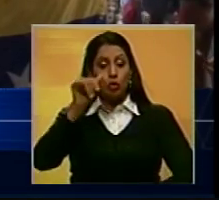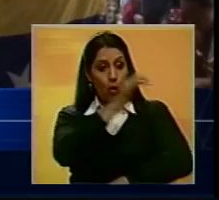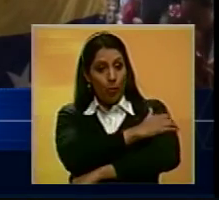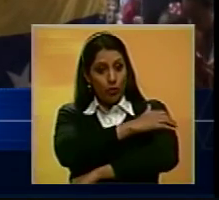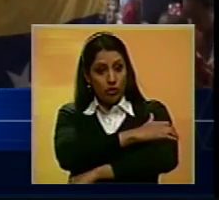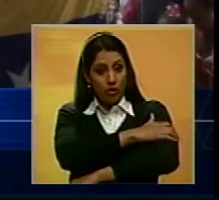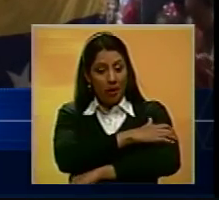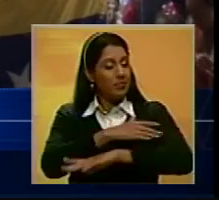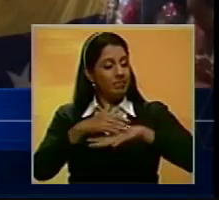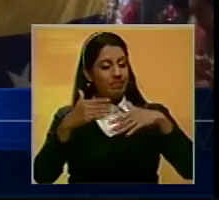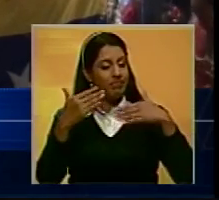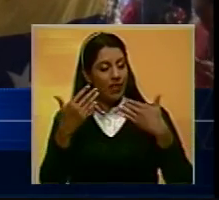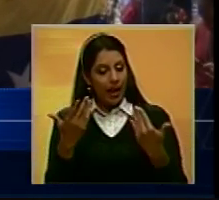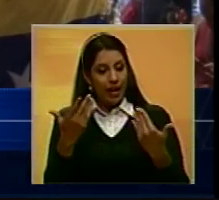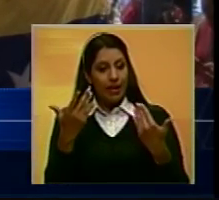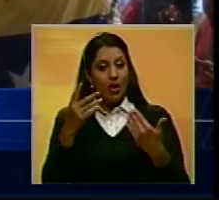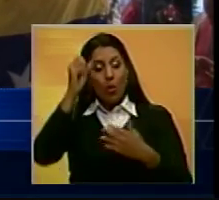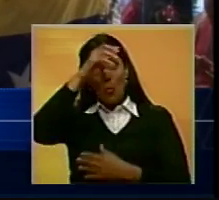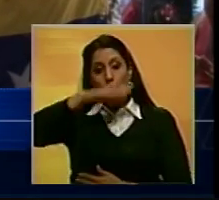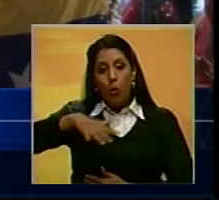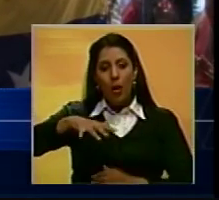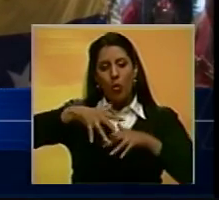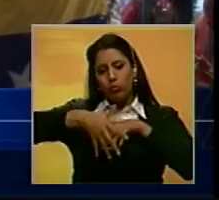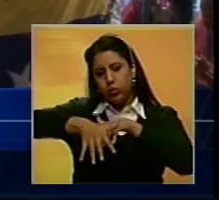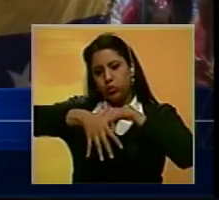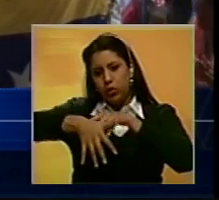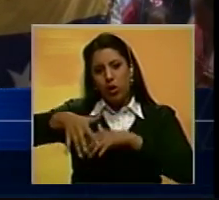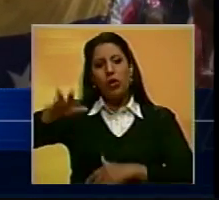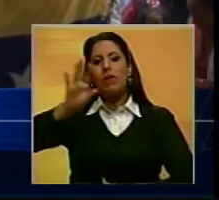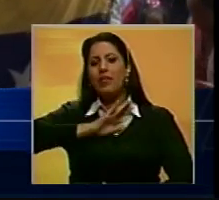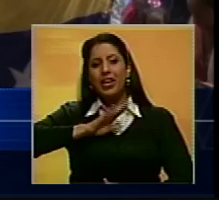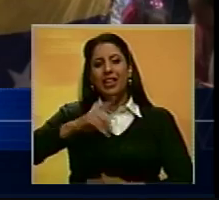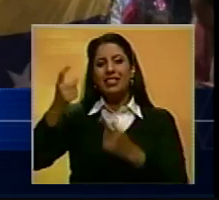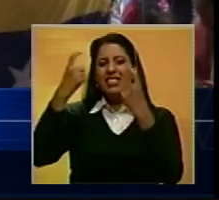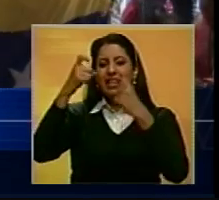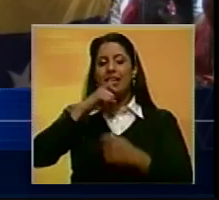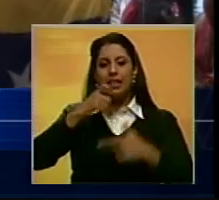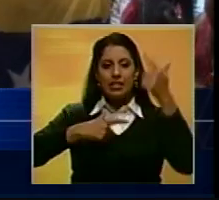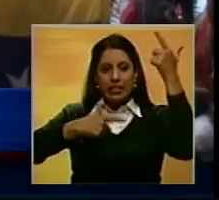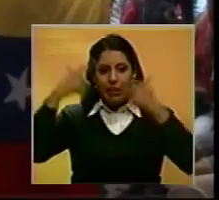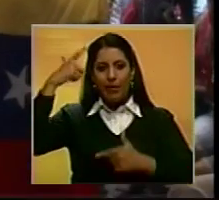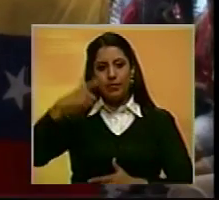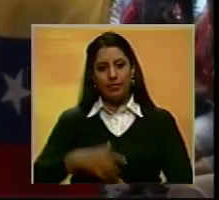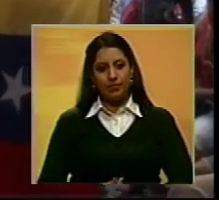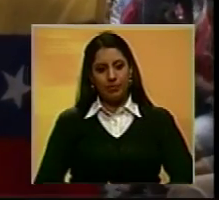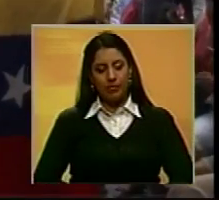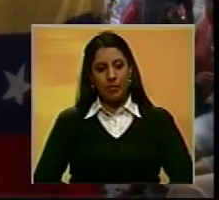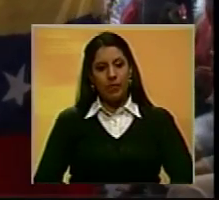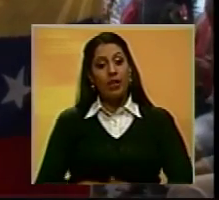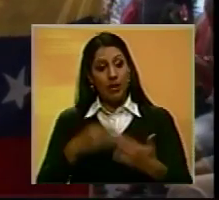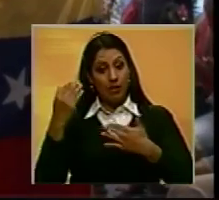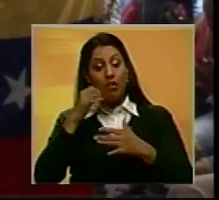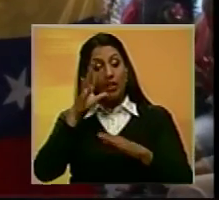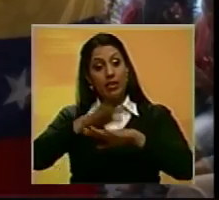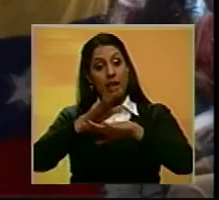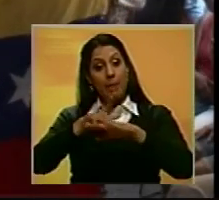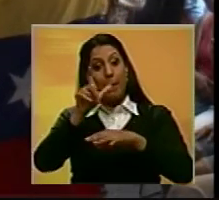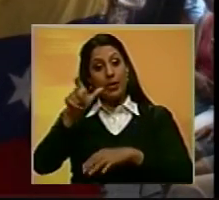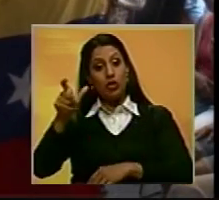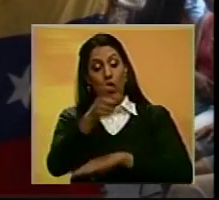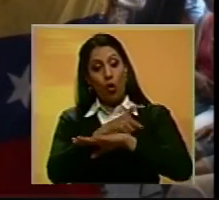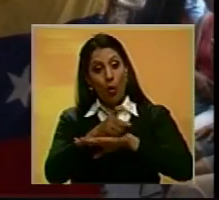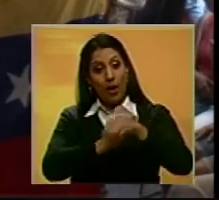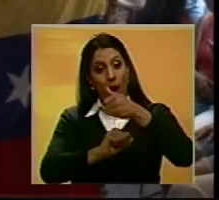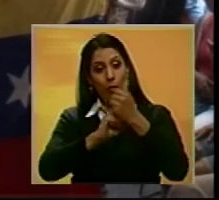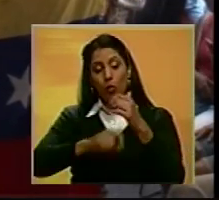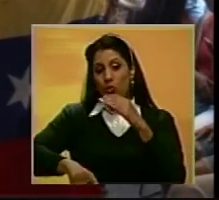oposición es un pueblo movilizado. Eso nos lo enseñó el comandante Chávez. Juan Carlos Dugarte llamó a los oficialistas